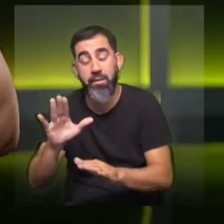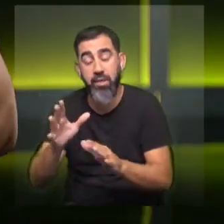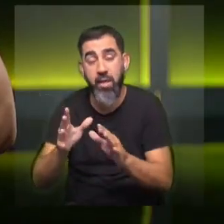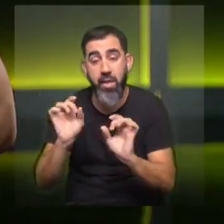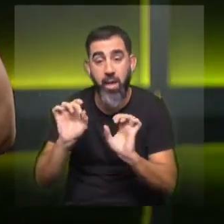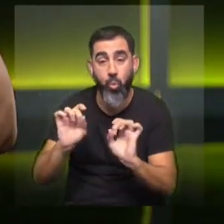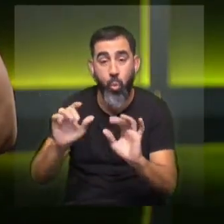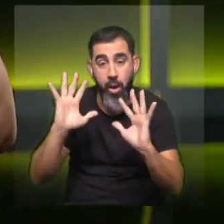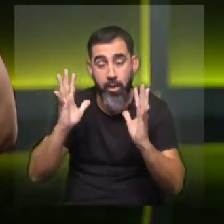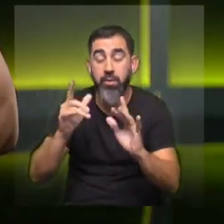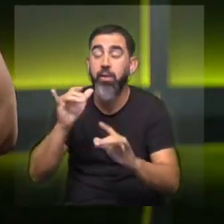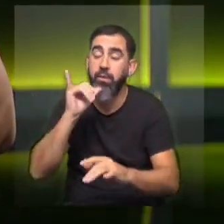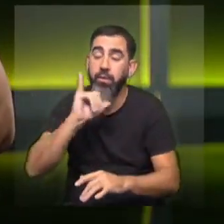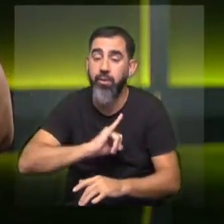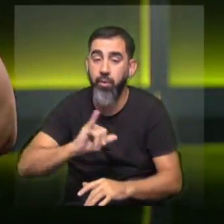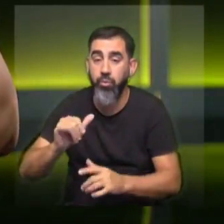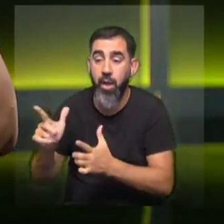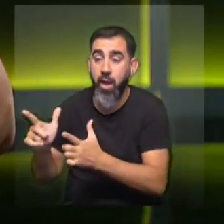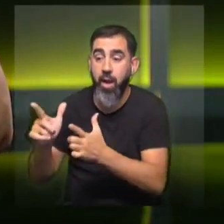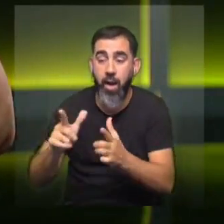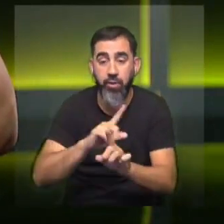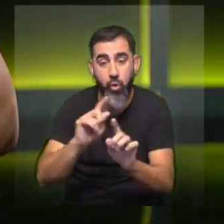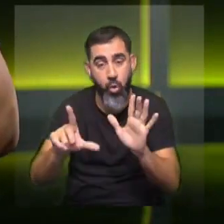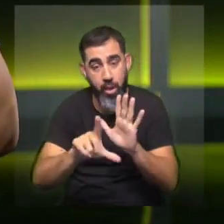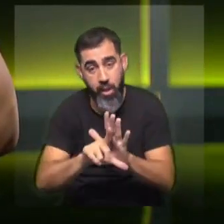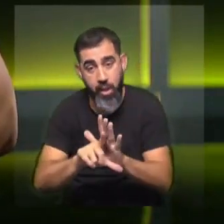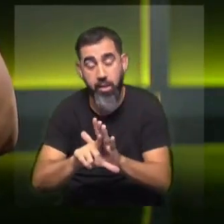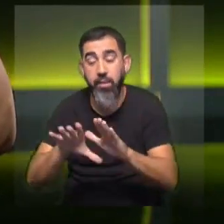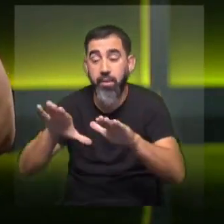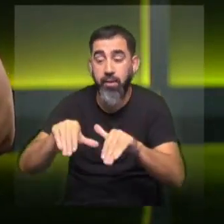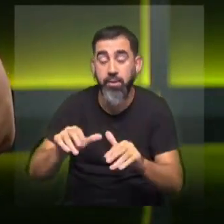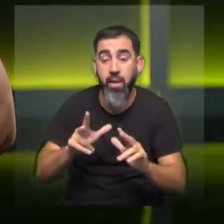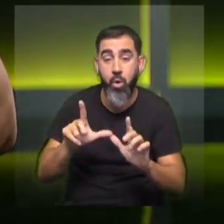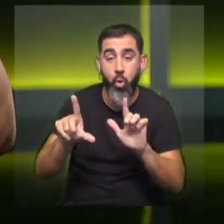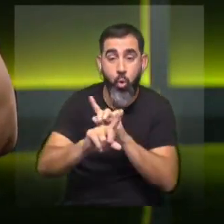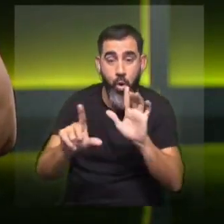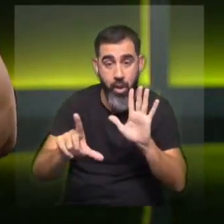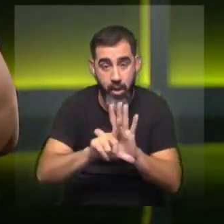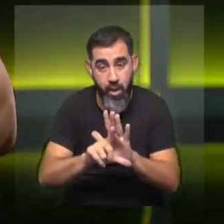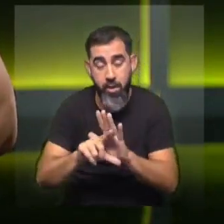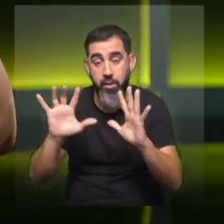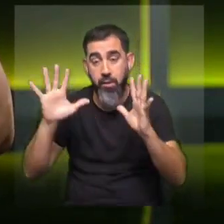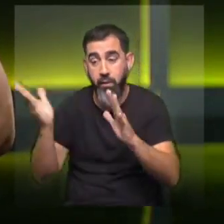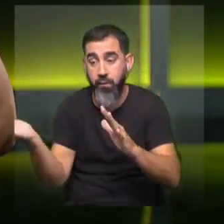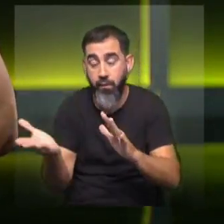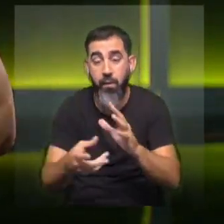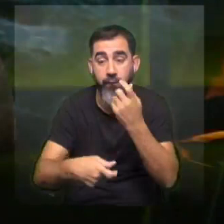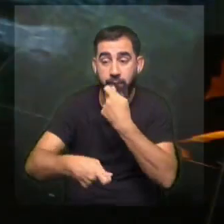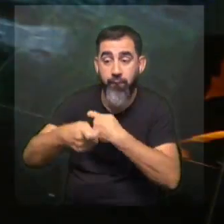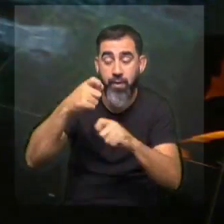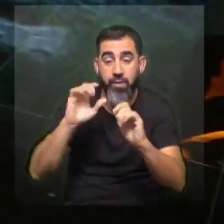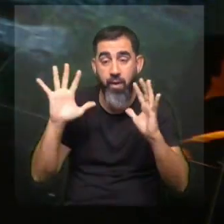Bueno, denunciar la caza ilegal, la tenencia ilegal, el desmonte, la venta de monte